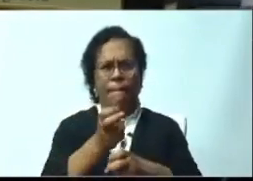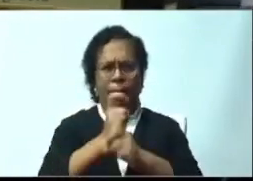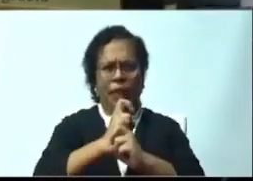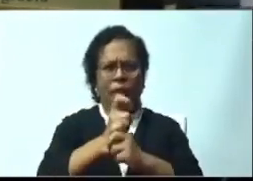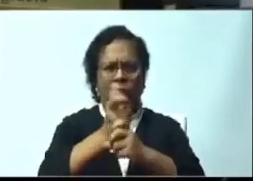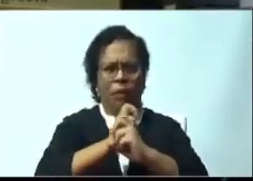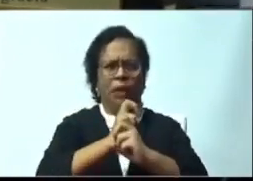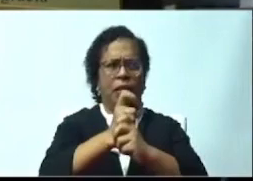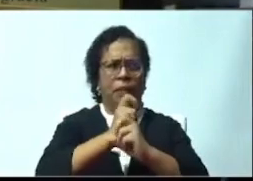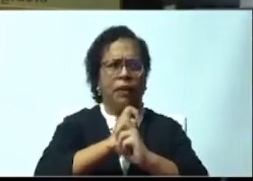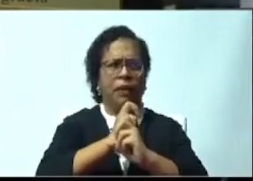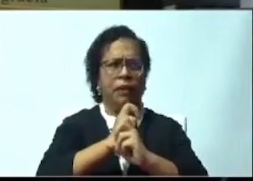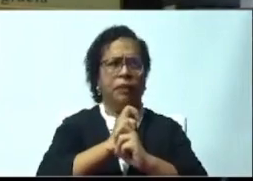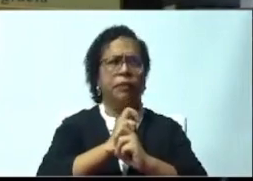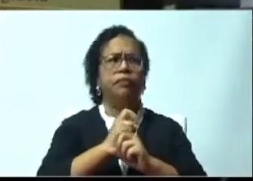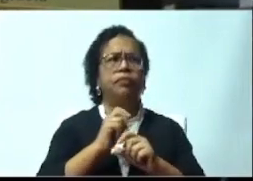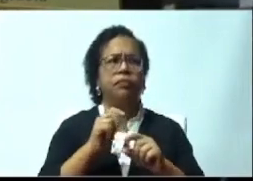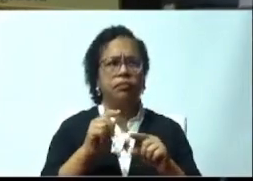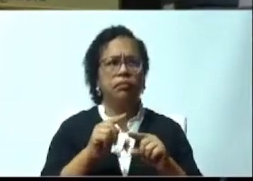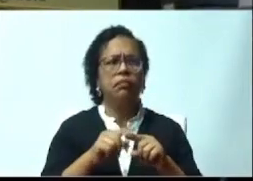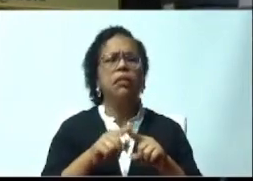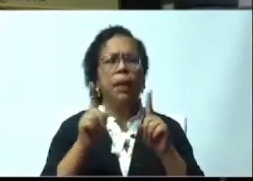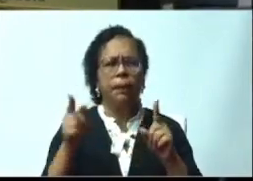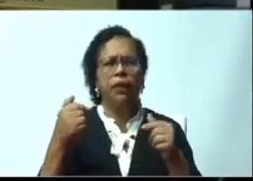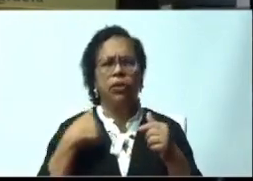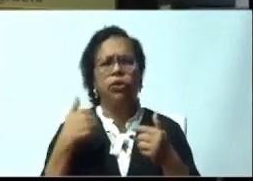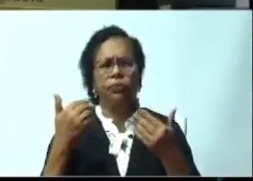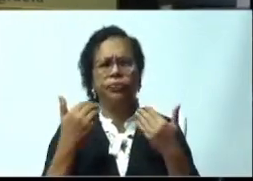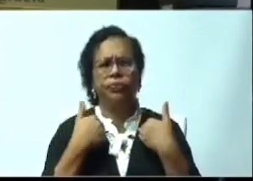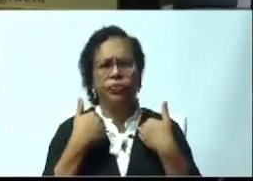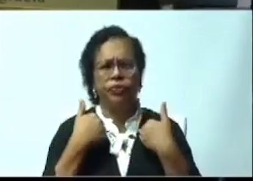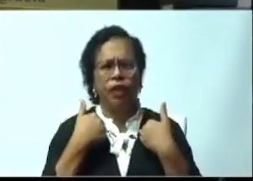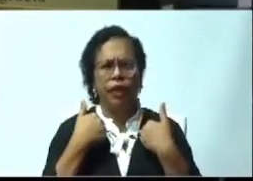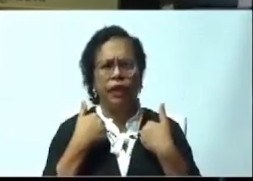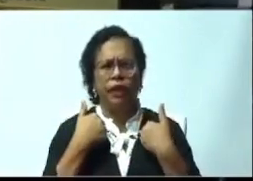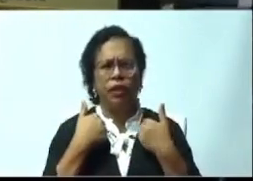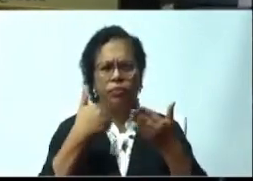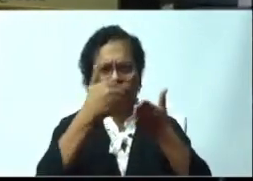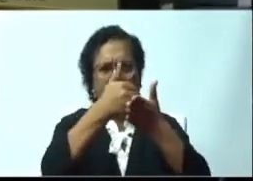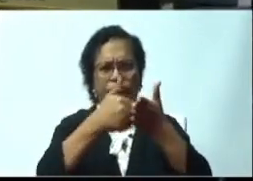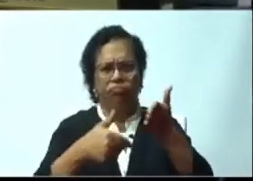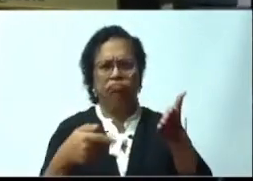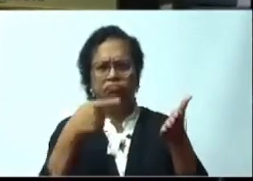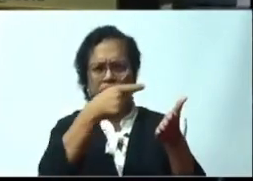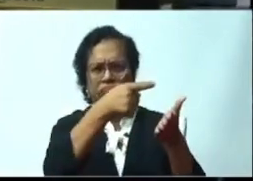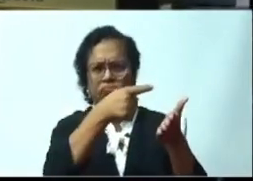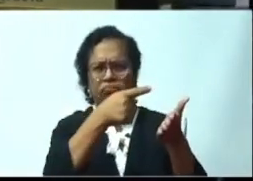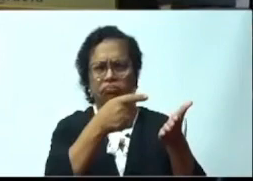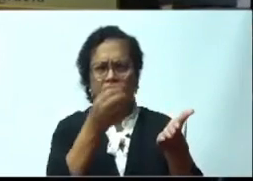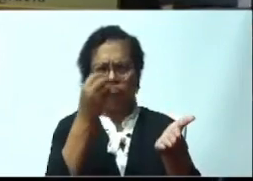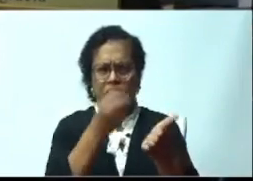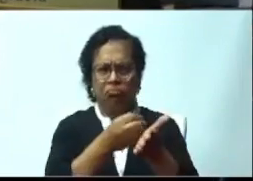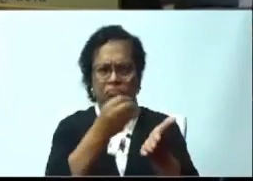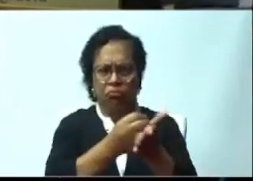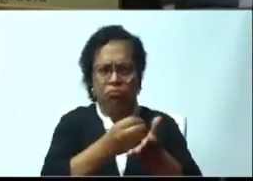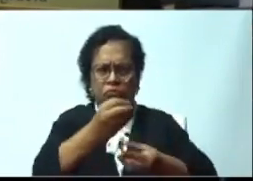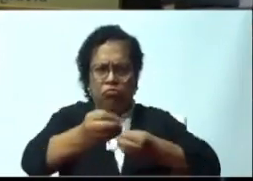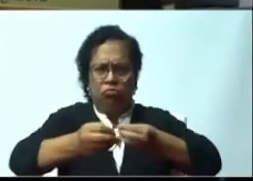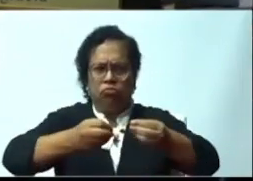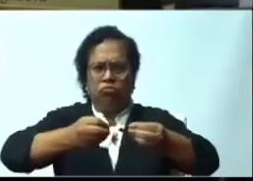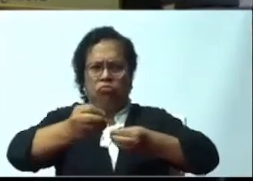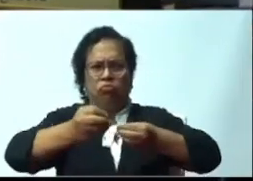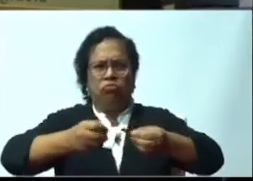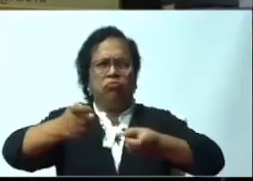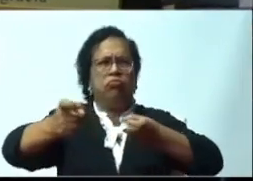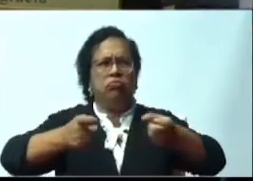de OACET, que es la oficina donde llegan los reportes de la Cámara de Cuentas y la Contraloría y la ejecución presupuestaria. Y